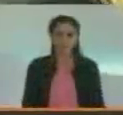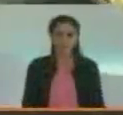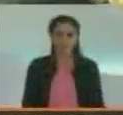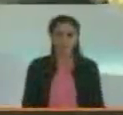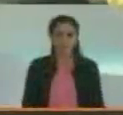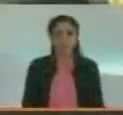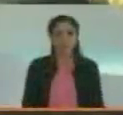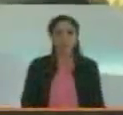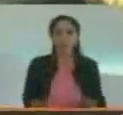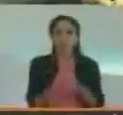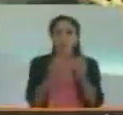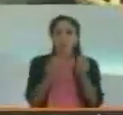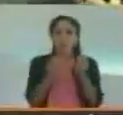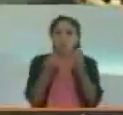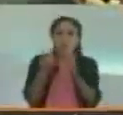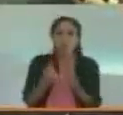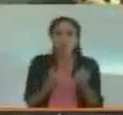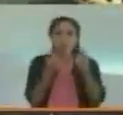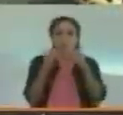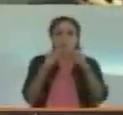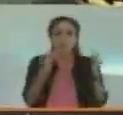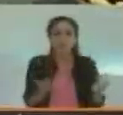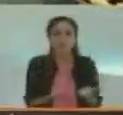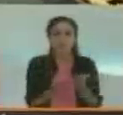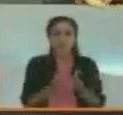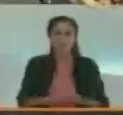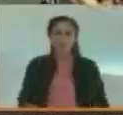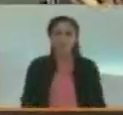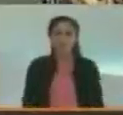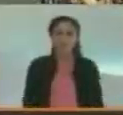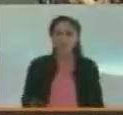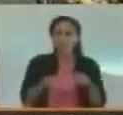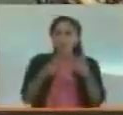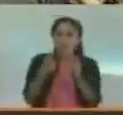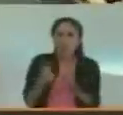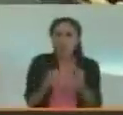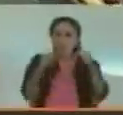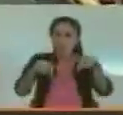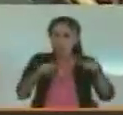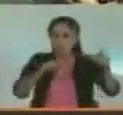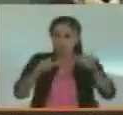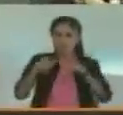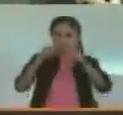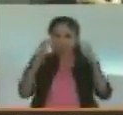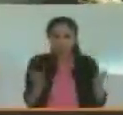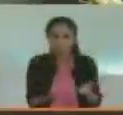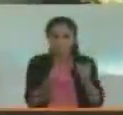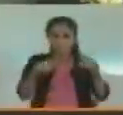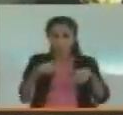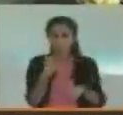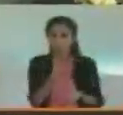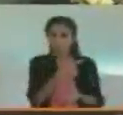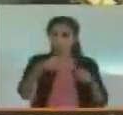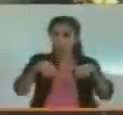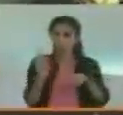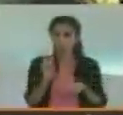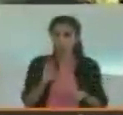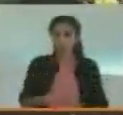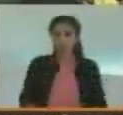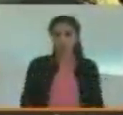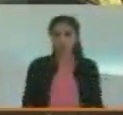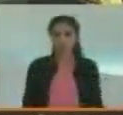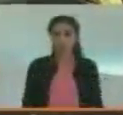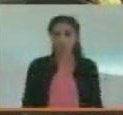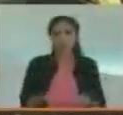Pocas veces vista en el mundo. Aquí está el pueblo diciendo: Venezuela es un